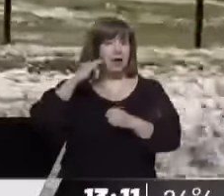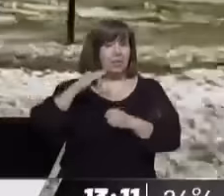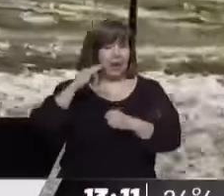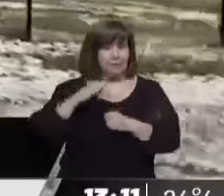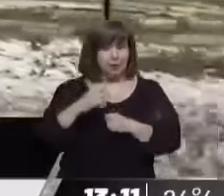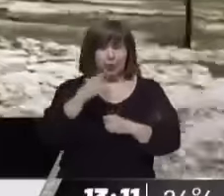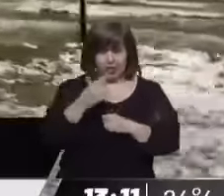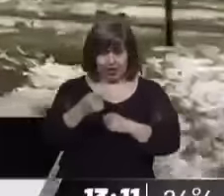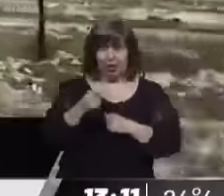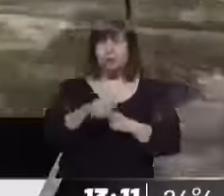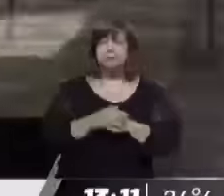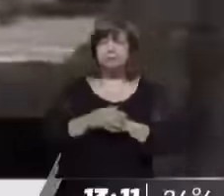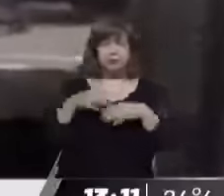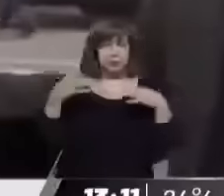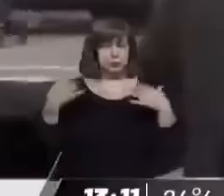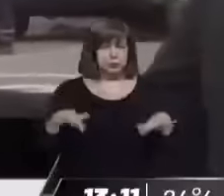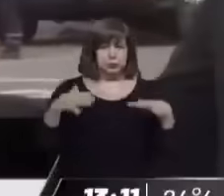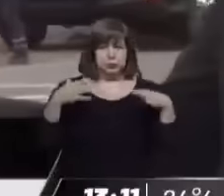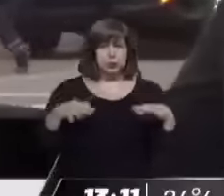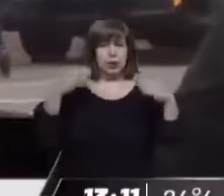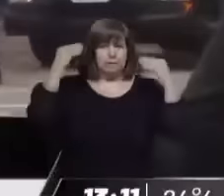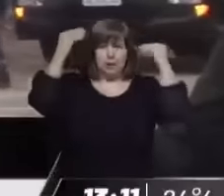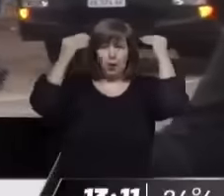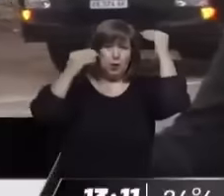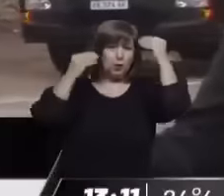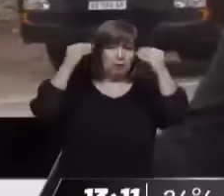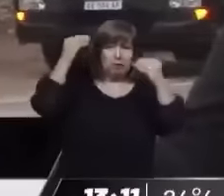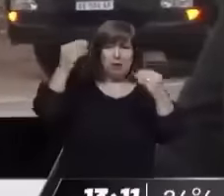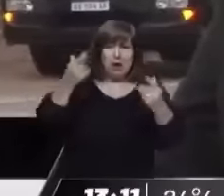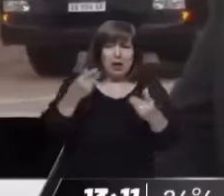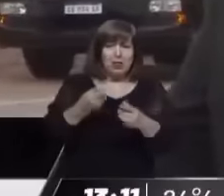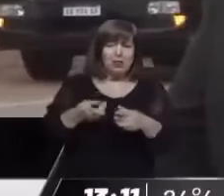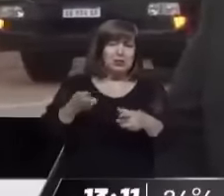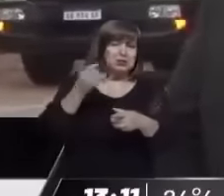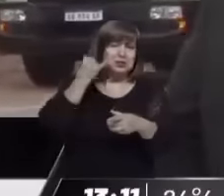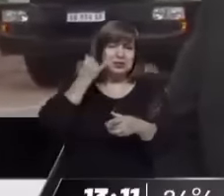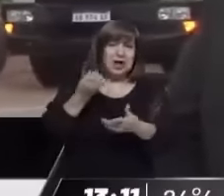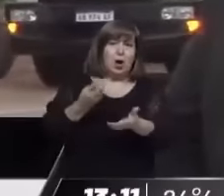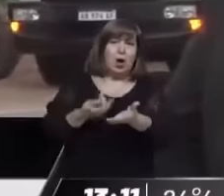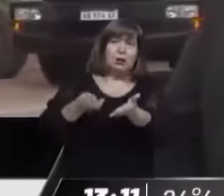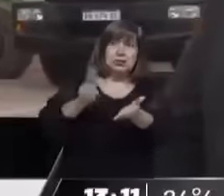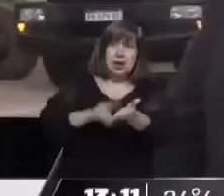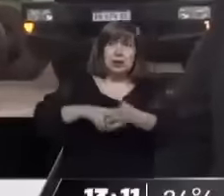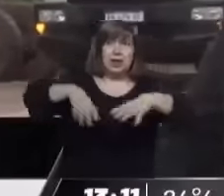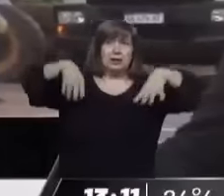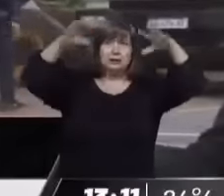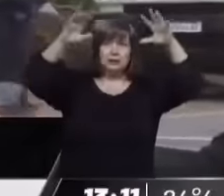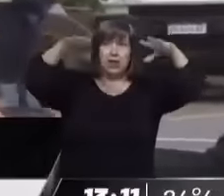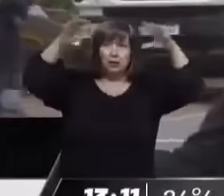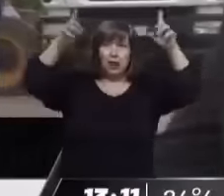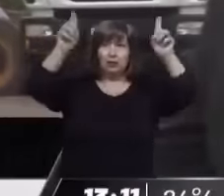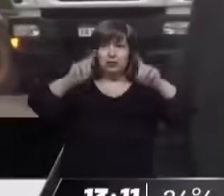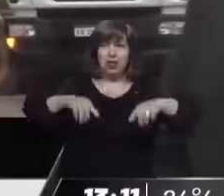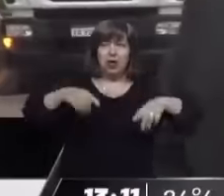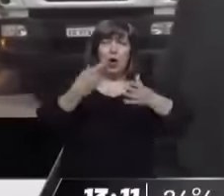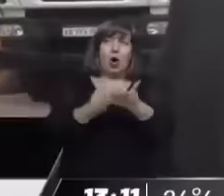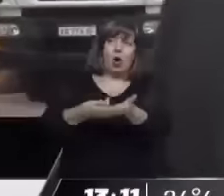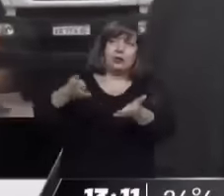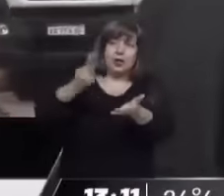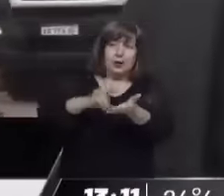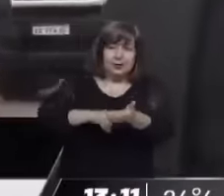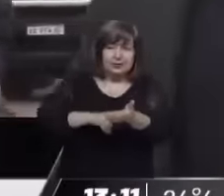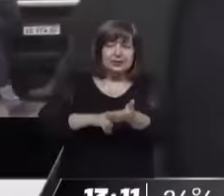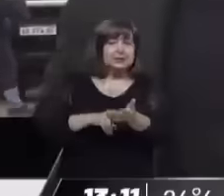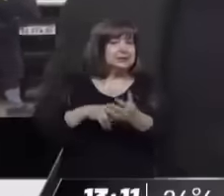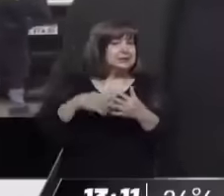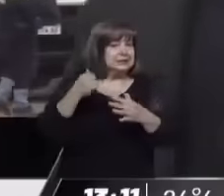Realmente preocupante, digo, lo que ha pasado. Venimos con varias seguidillas de tormenta en el departamento que nos vienen azotando de manera bastante fuerte. En el